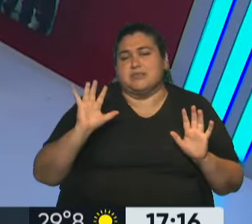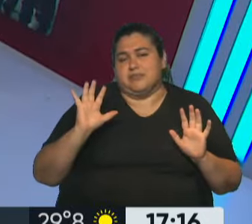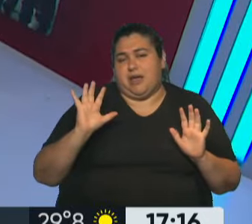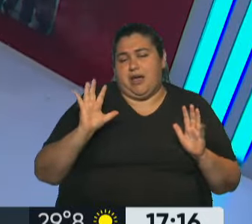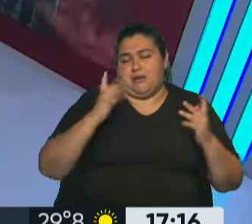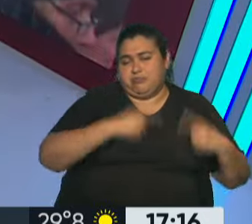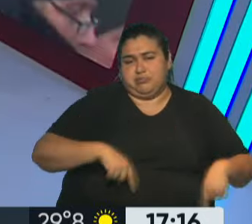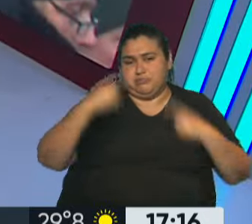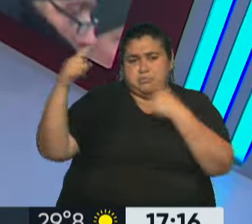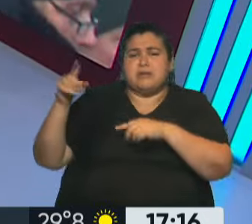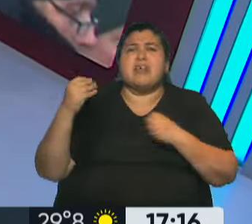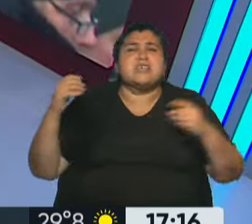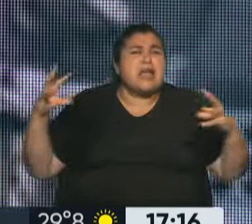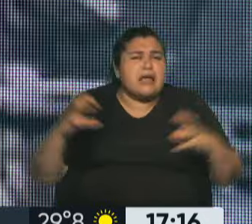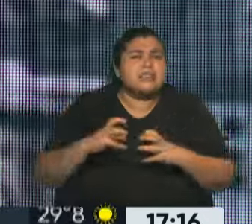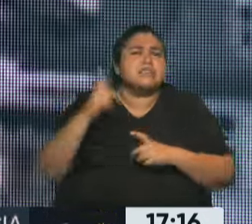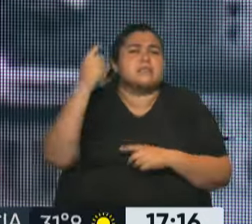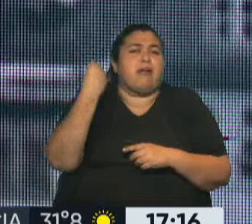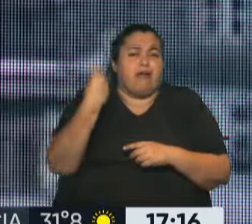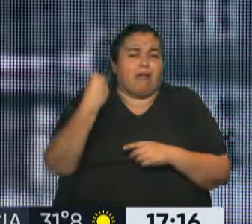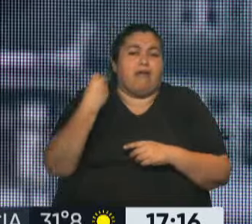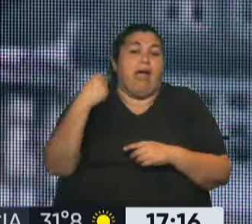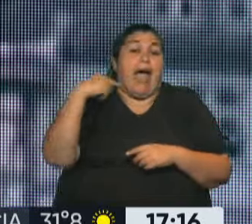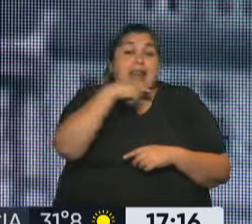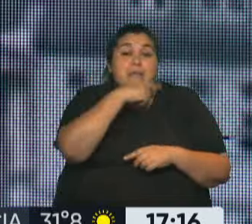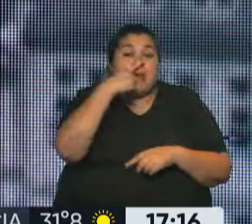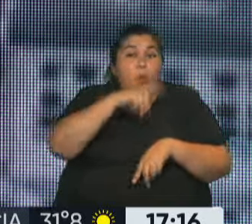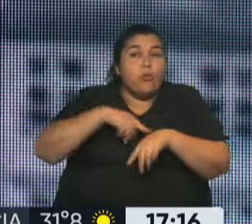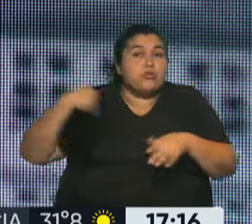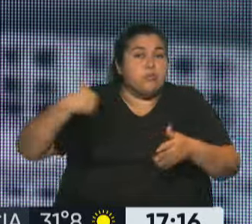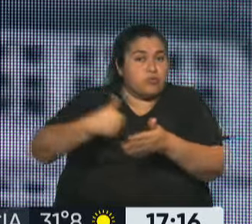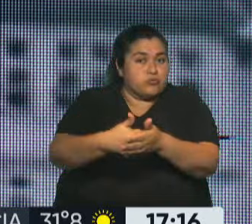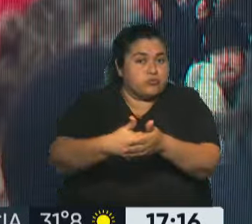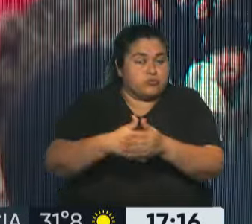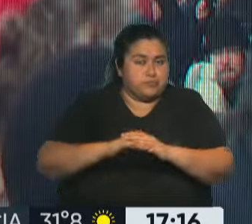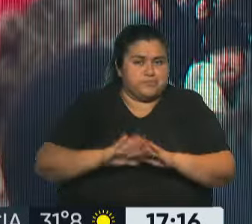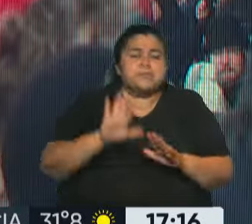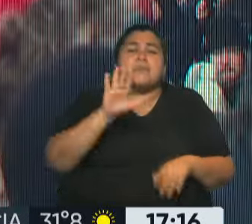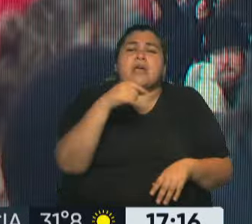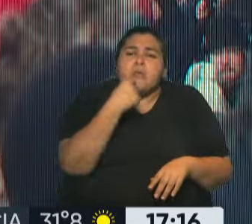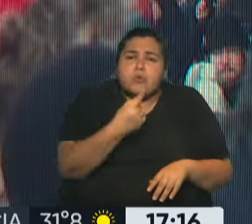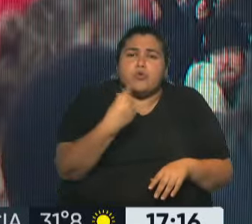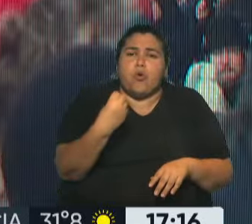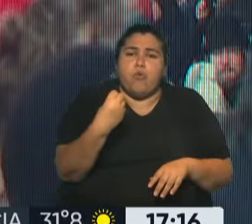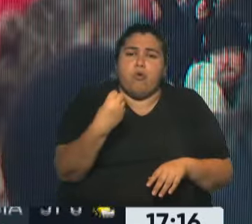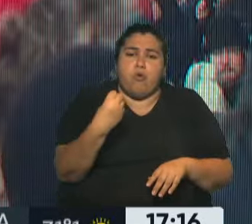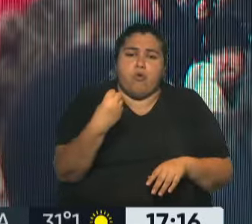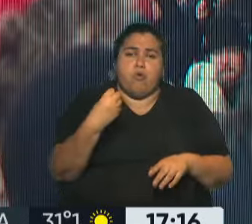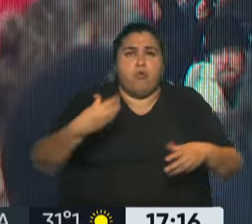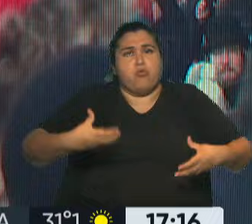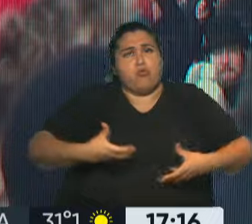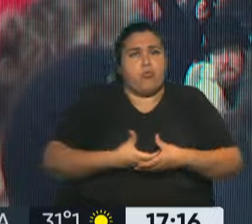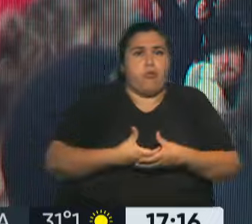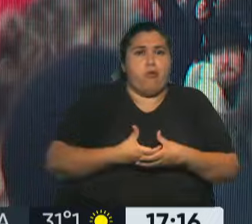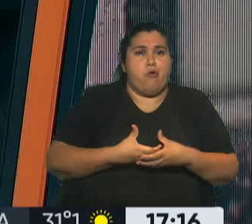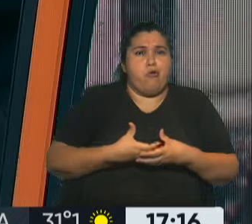intrascendentes. Pero, ¿no? es una crisis para lo que es la Alemania de las últimas décadas, te diría. ¿Tendría la posibilidad un partido como Alternativa